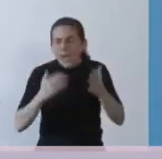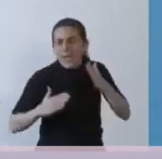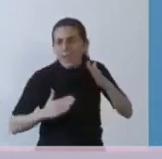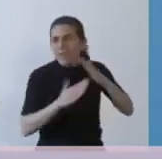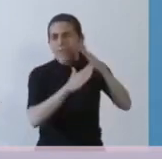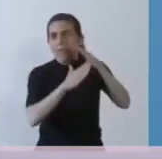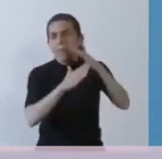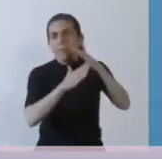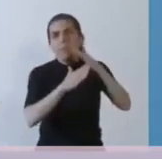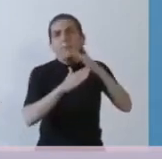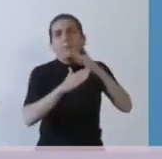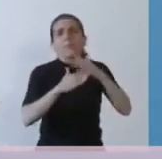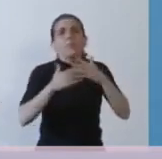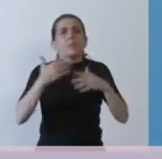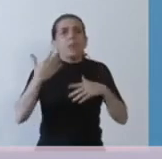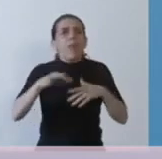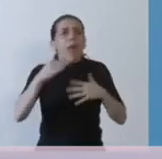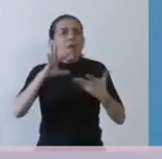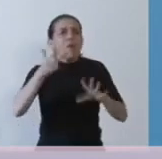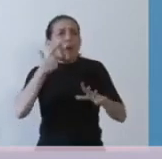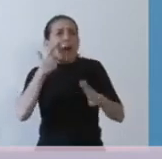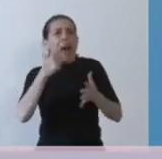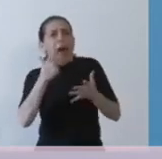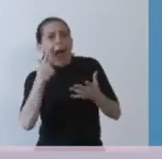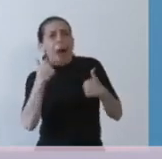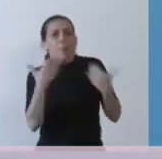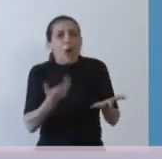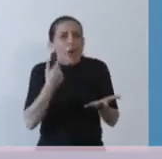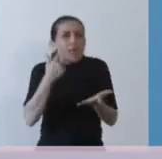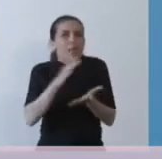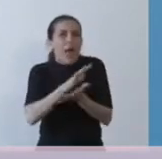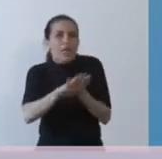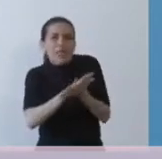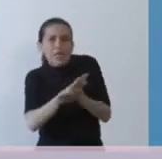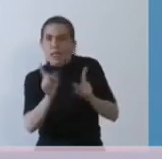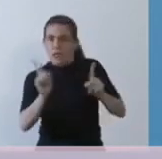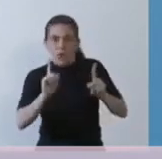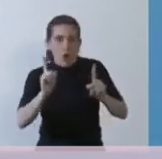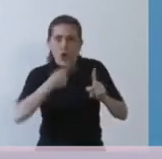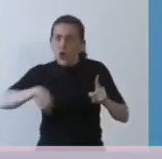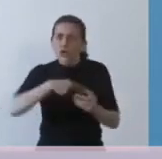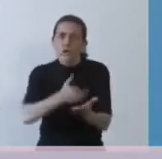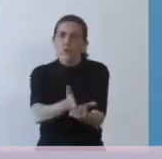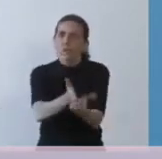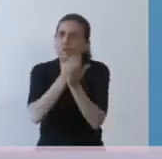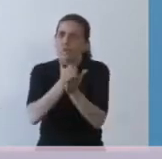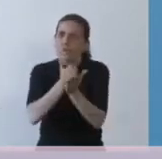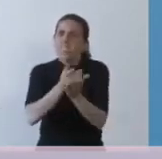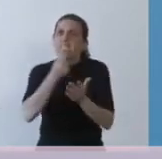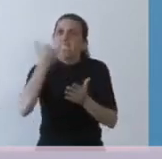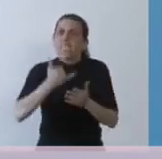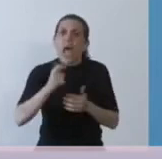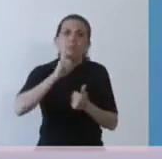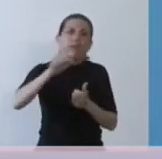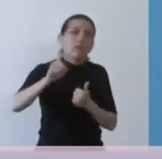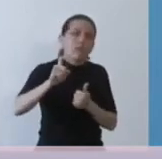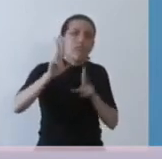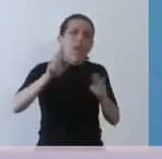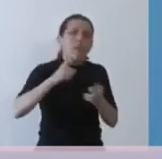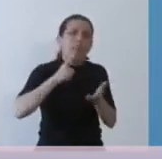que no haya prácticas especulativas nosotros vamos a ser muy duros con cualquier abuso y práctica